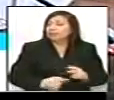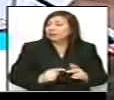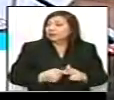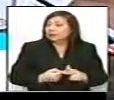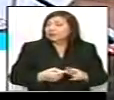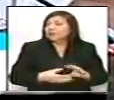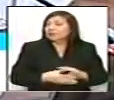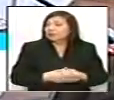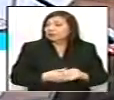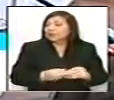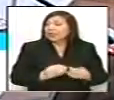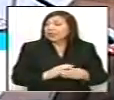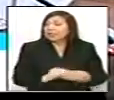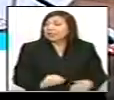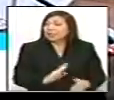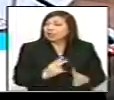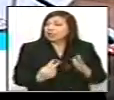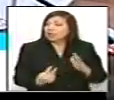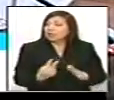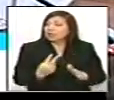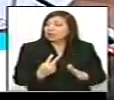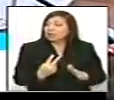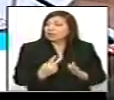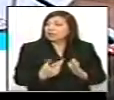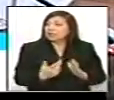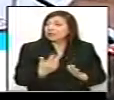orígenes históricos de la ley